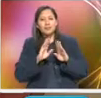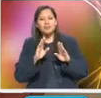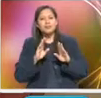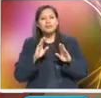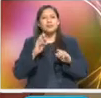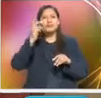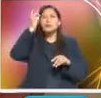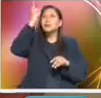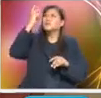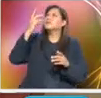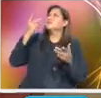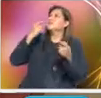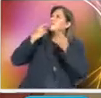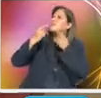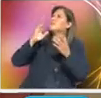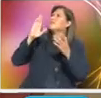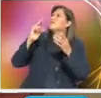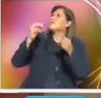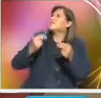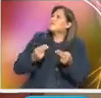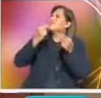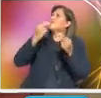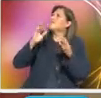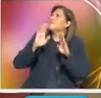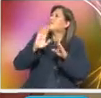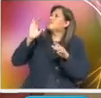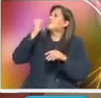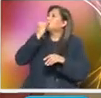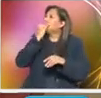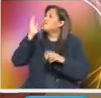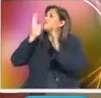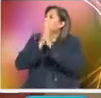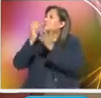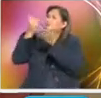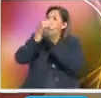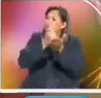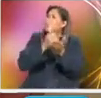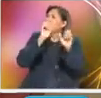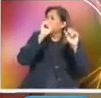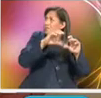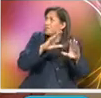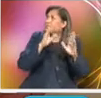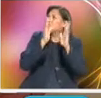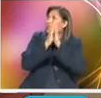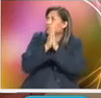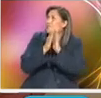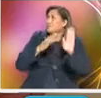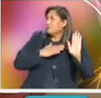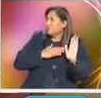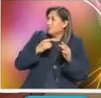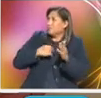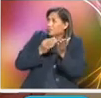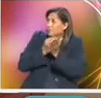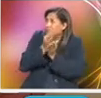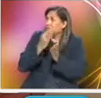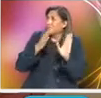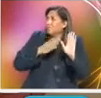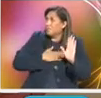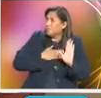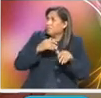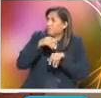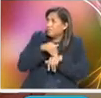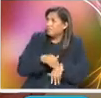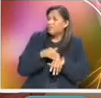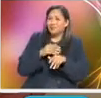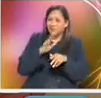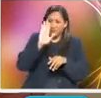con Dios, ¿no? O con quien quieran, en el sentido de, si me lo dejas más tiempo, te prometo que, ¿no?, me voy a portar